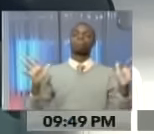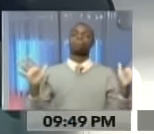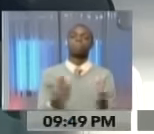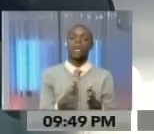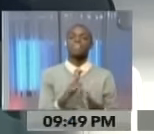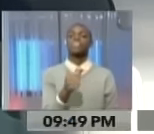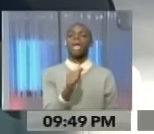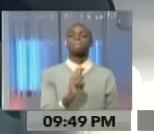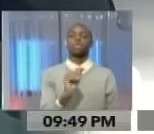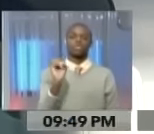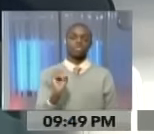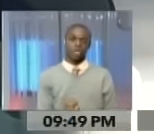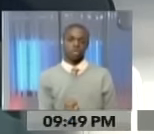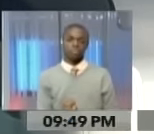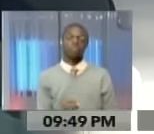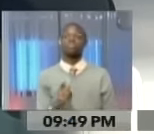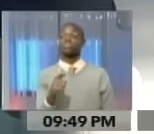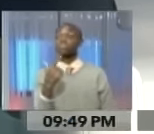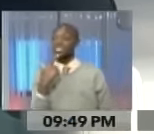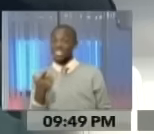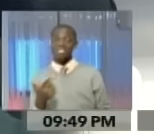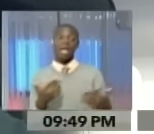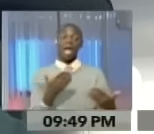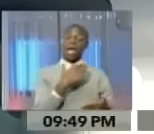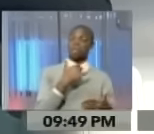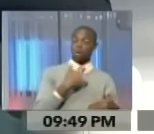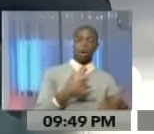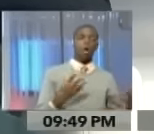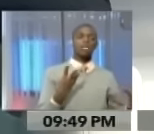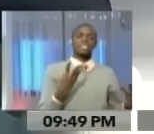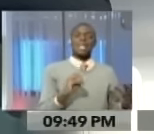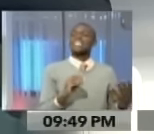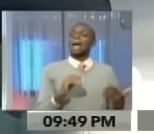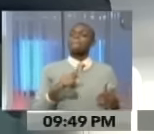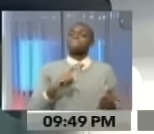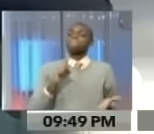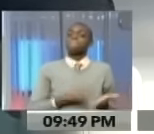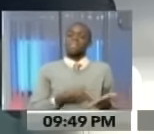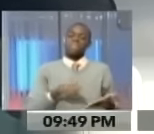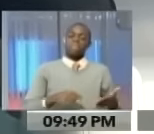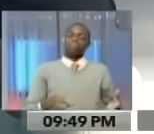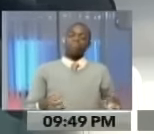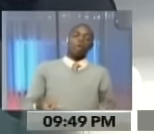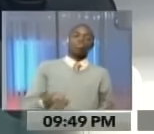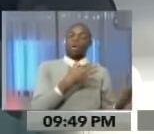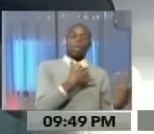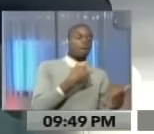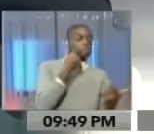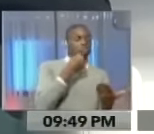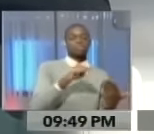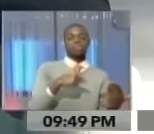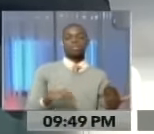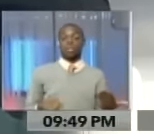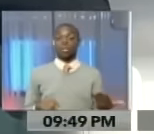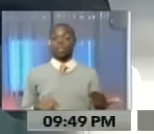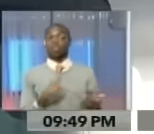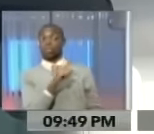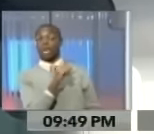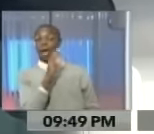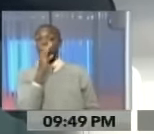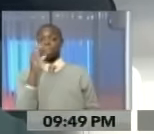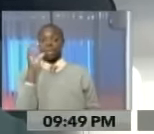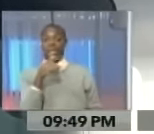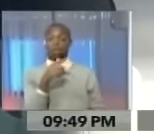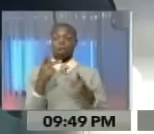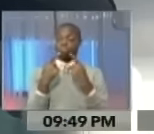votó 800,000 firmas porque No las pudo verificar y aquí hay otro el segundo elemento que es muy importante que es la confesión que hace capril radonski